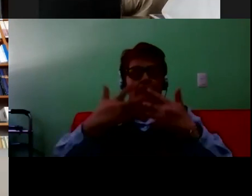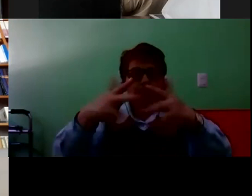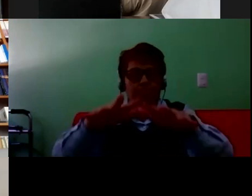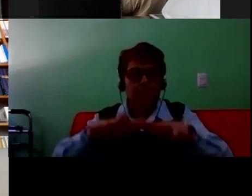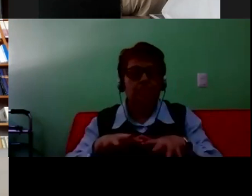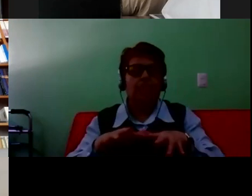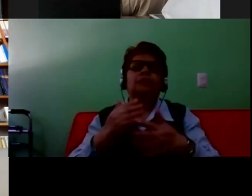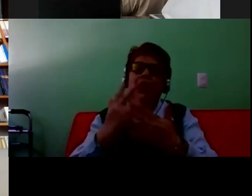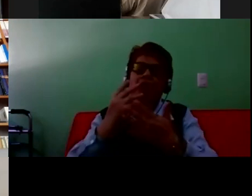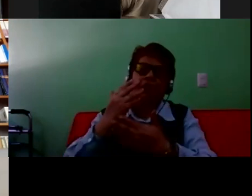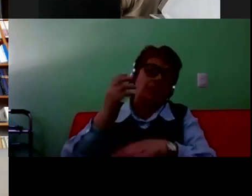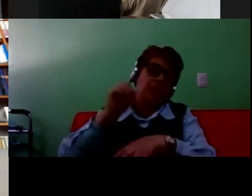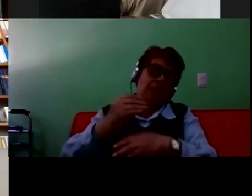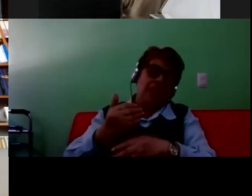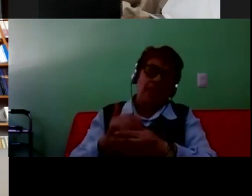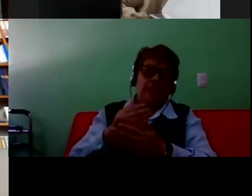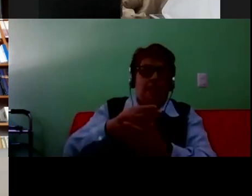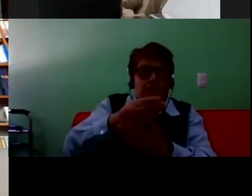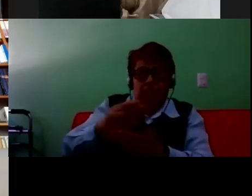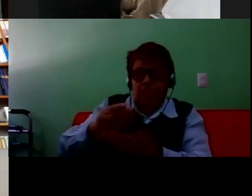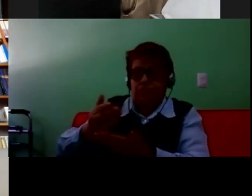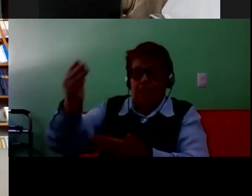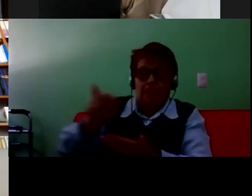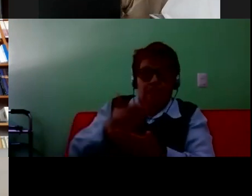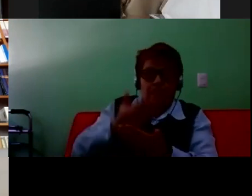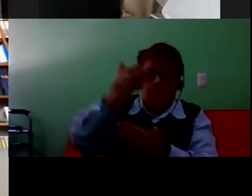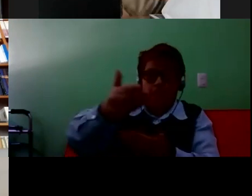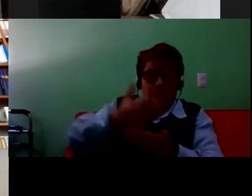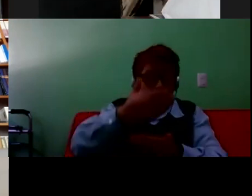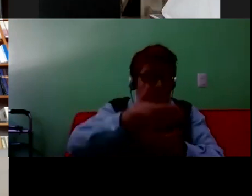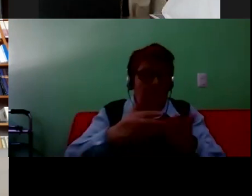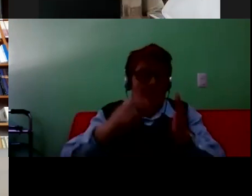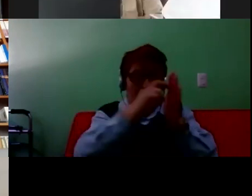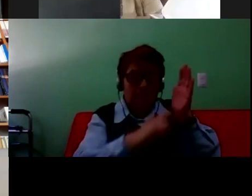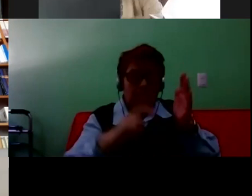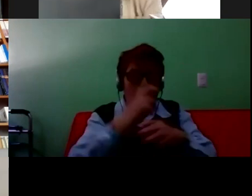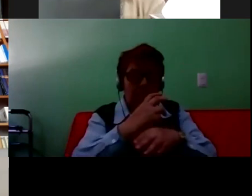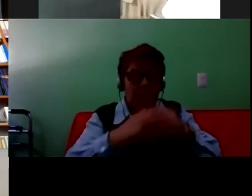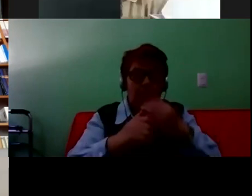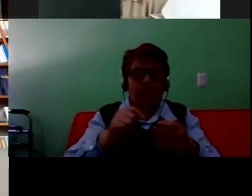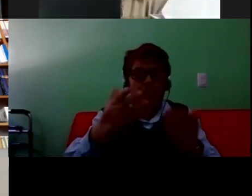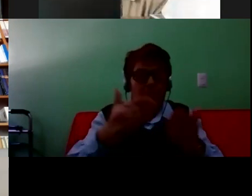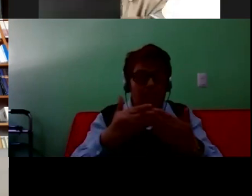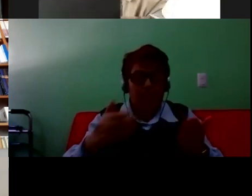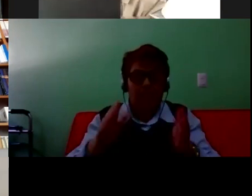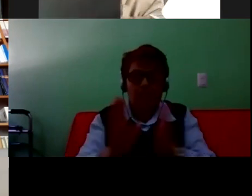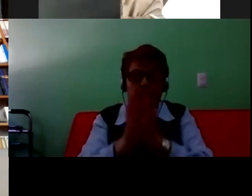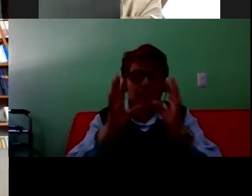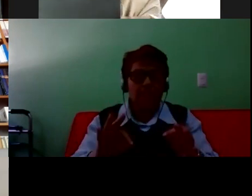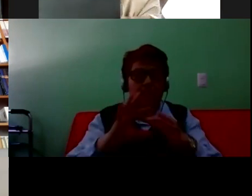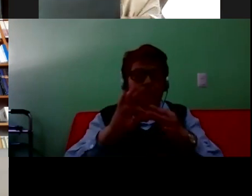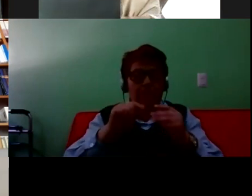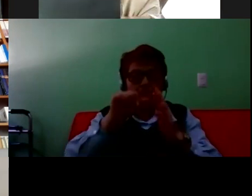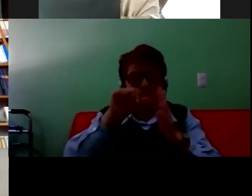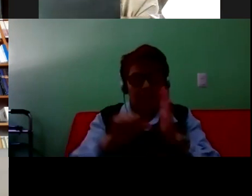de antelación y recibimos adecuadamente sus propuestas y modificaciones. Ahora bien, de conformidad con lo establecido